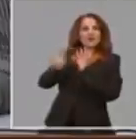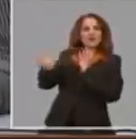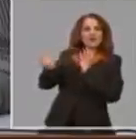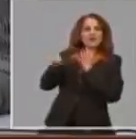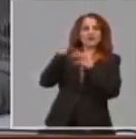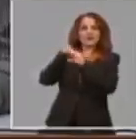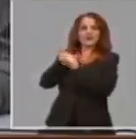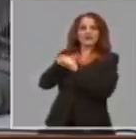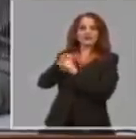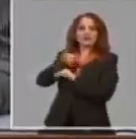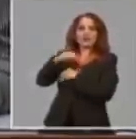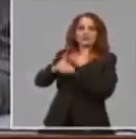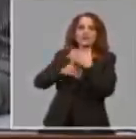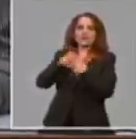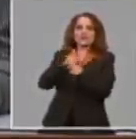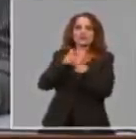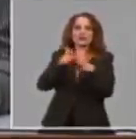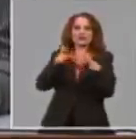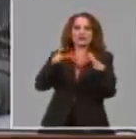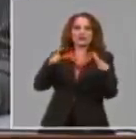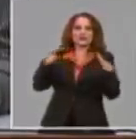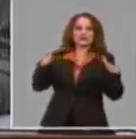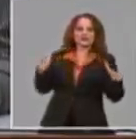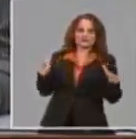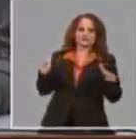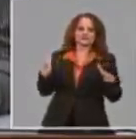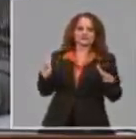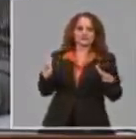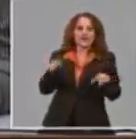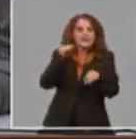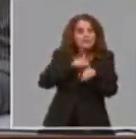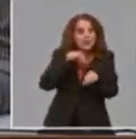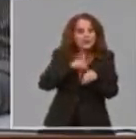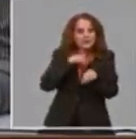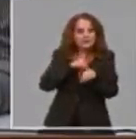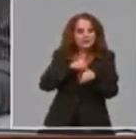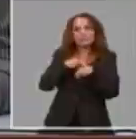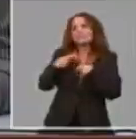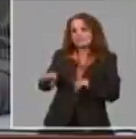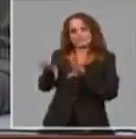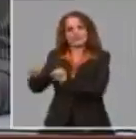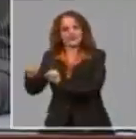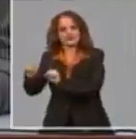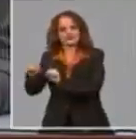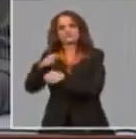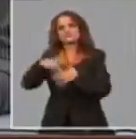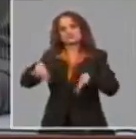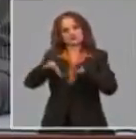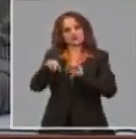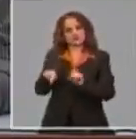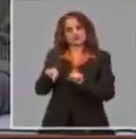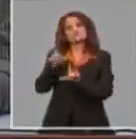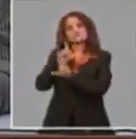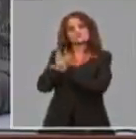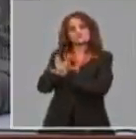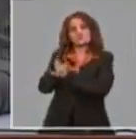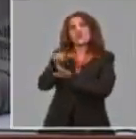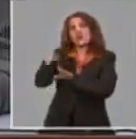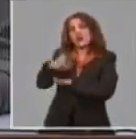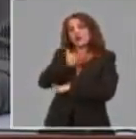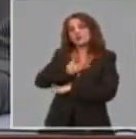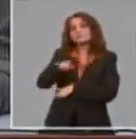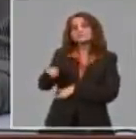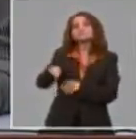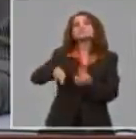entre los que de manera inmediata nos enfrentamos esta situación ahora lamentablemente la tenemos que